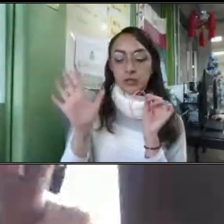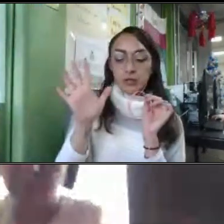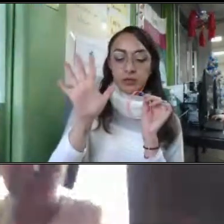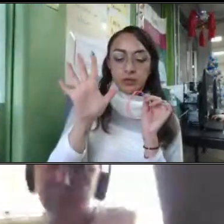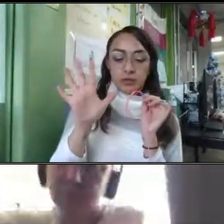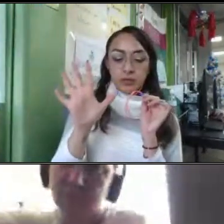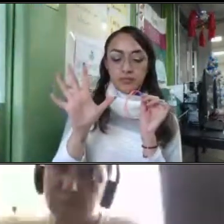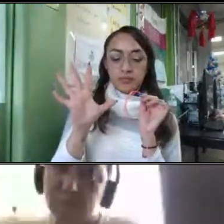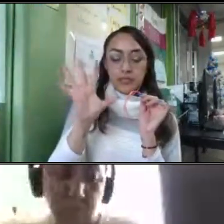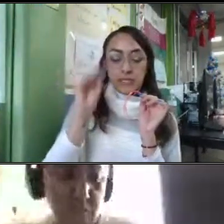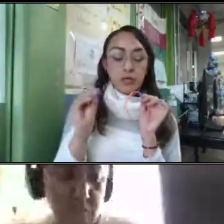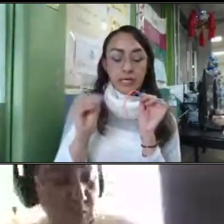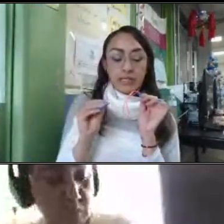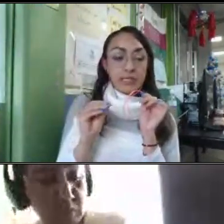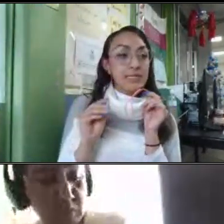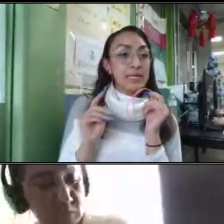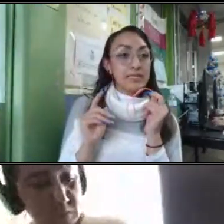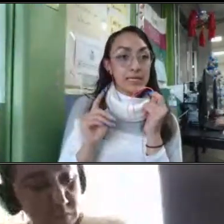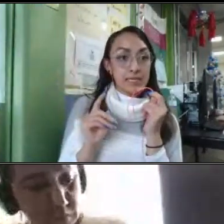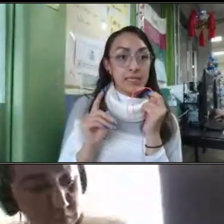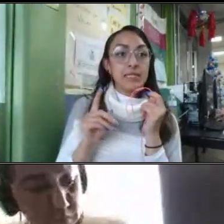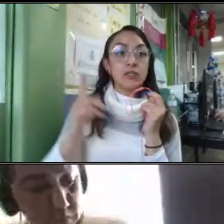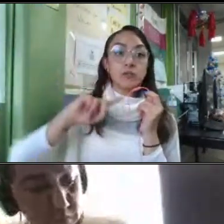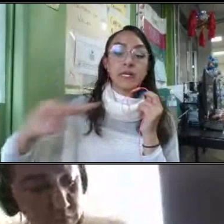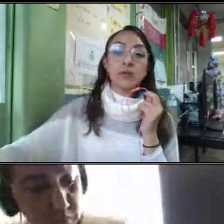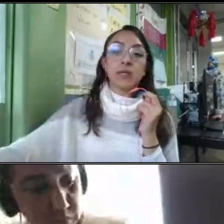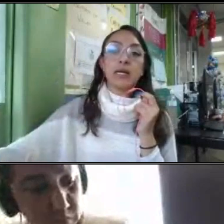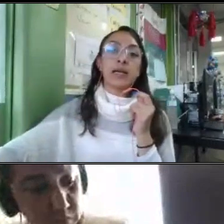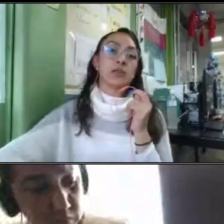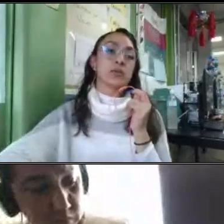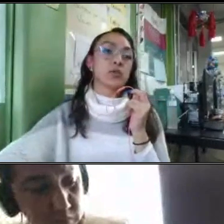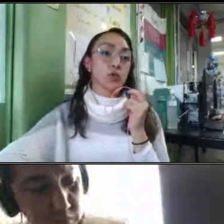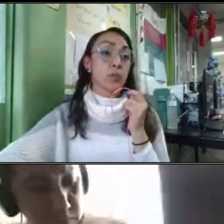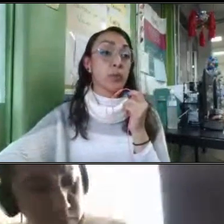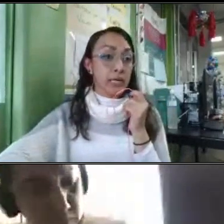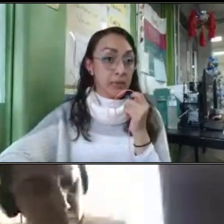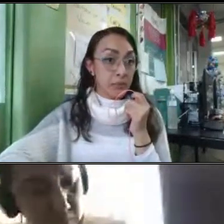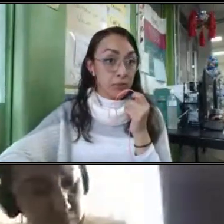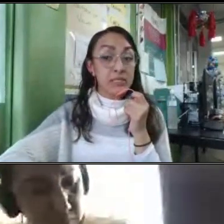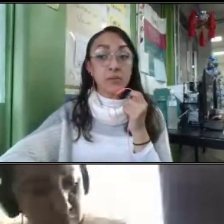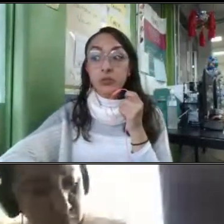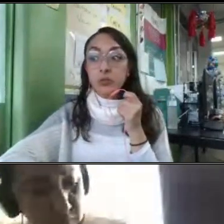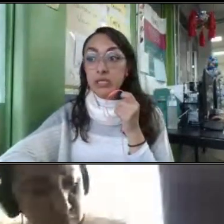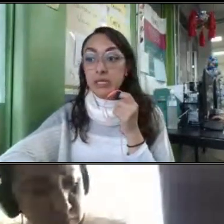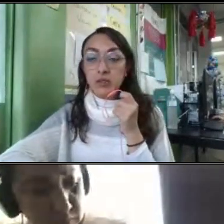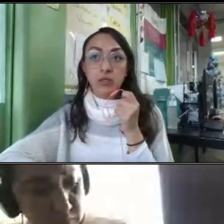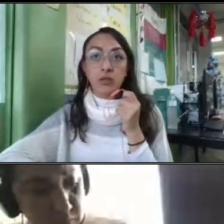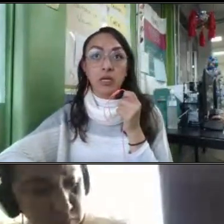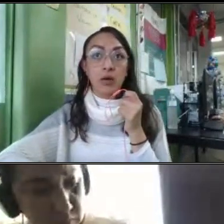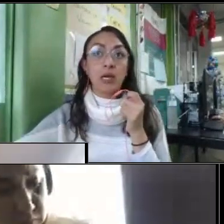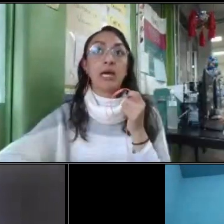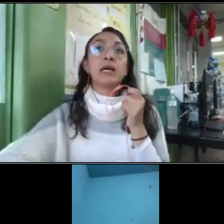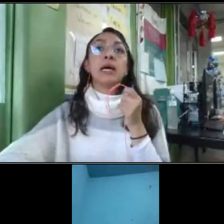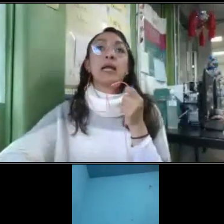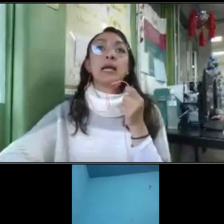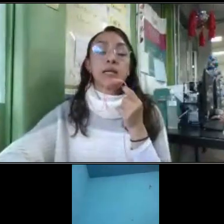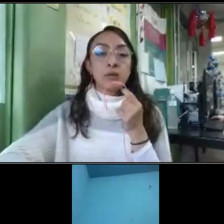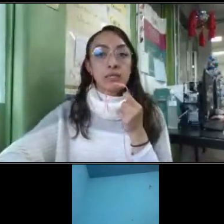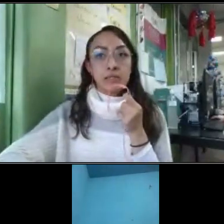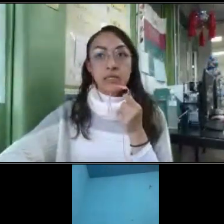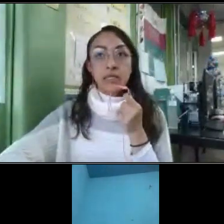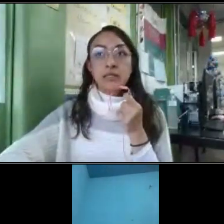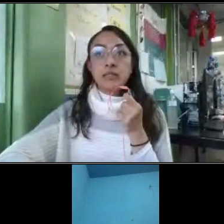estos cinco características de las señas nos van a ayudar a que nosotros, por ejemplo, si estamos utilizando dentro del aula